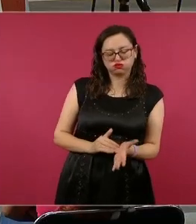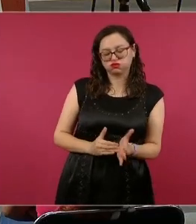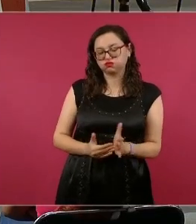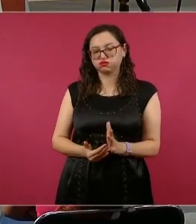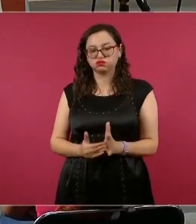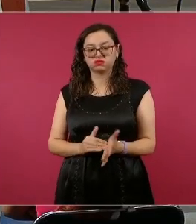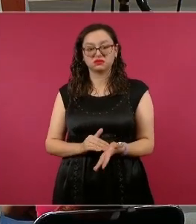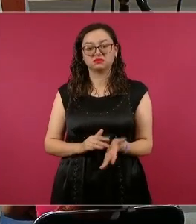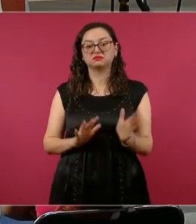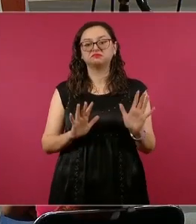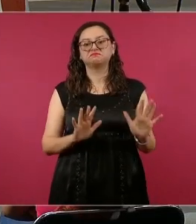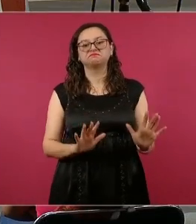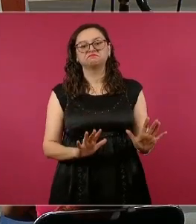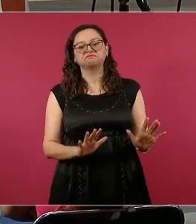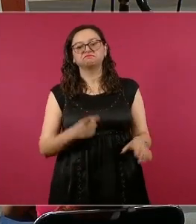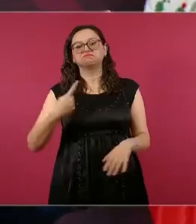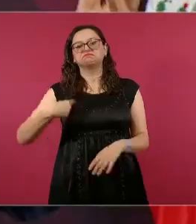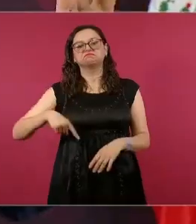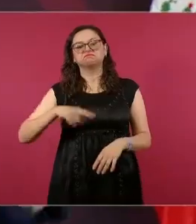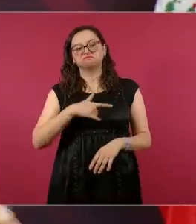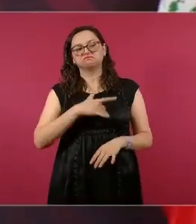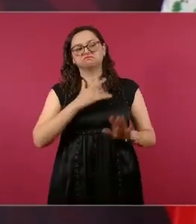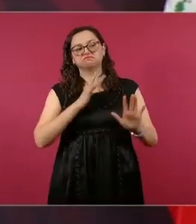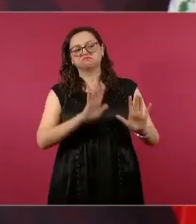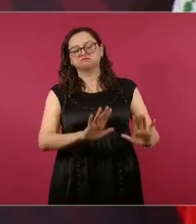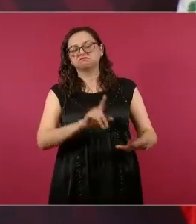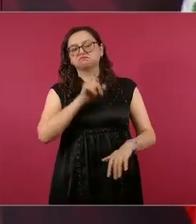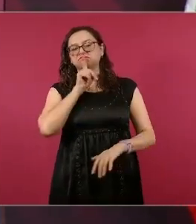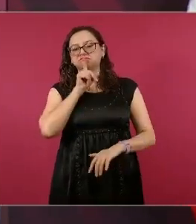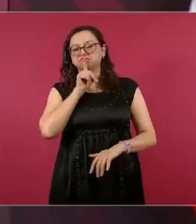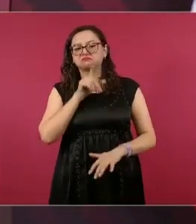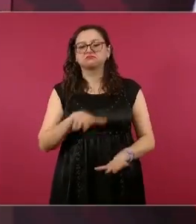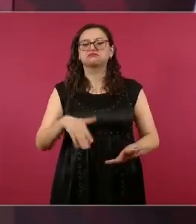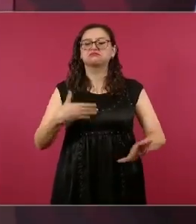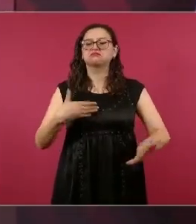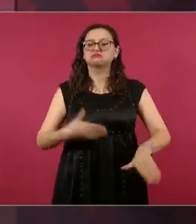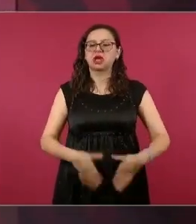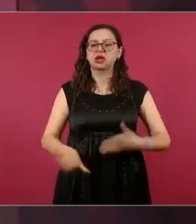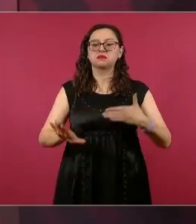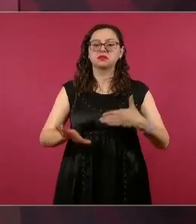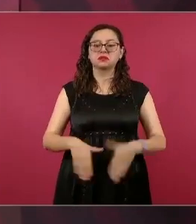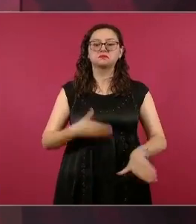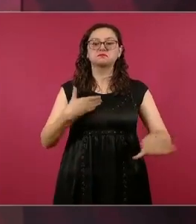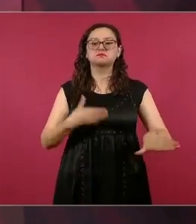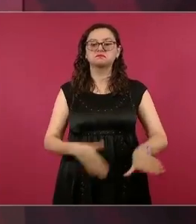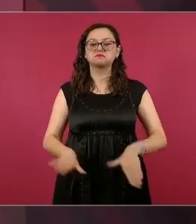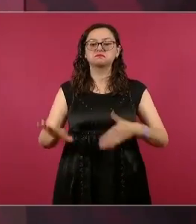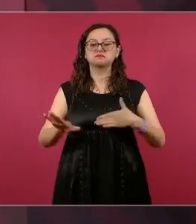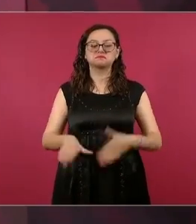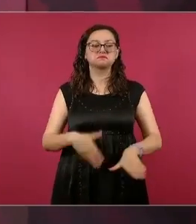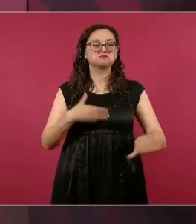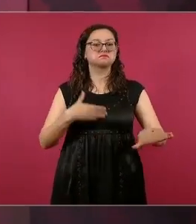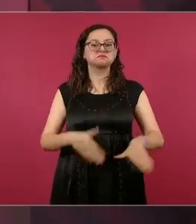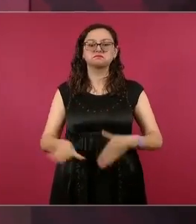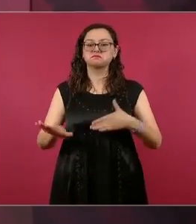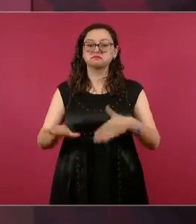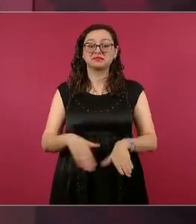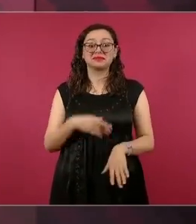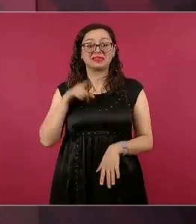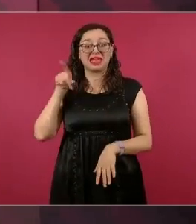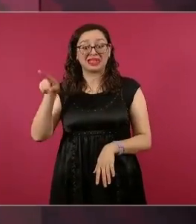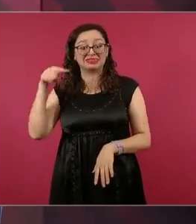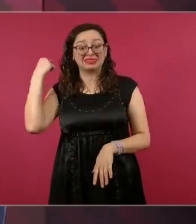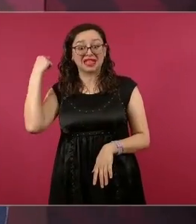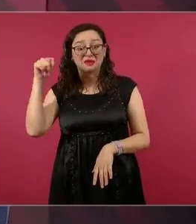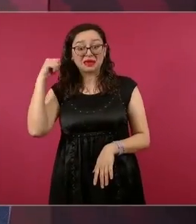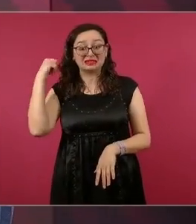Decidimos caminar y le llamamos Éxodo por la Democracia. Y caminamos desde Tabasco, desde Villahermosa